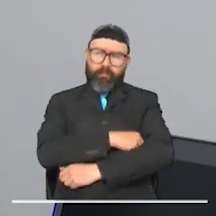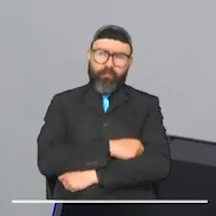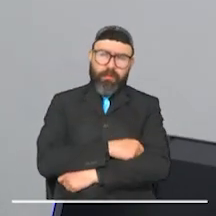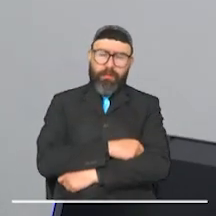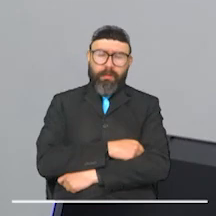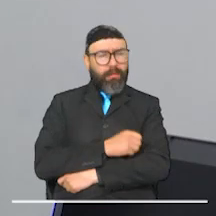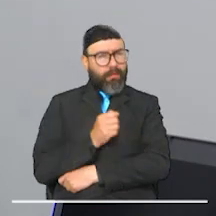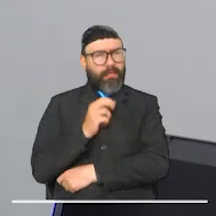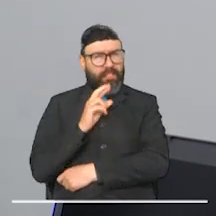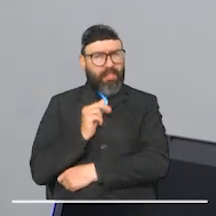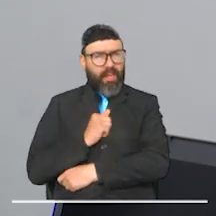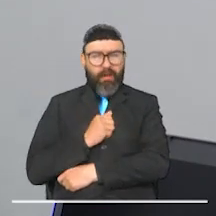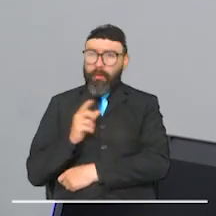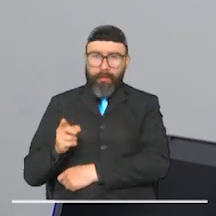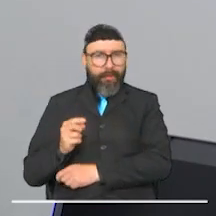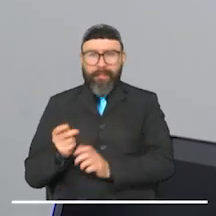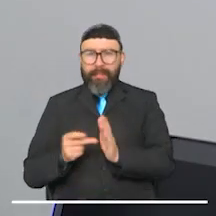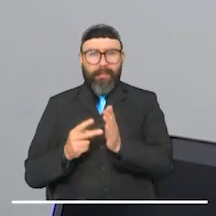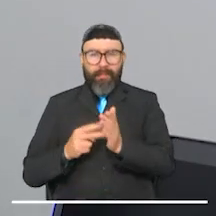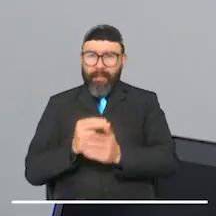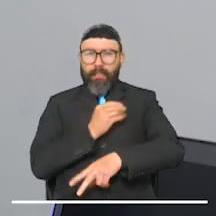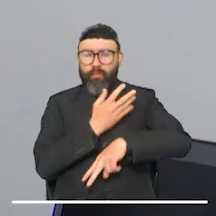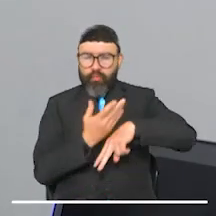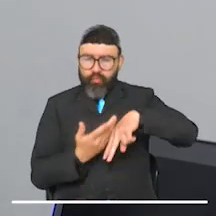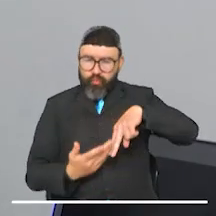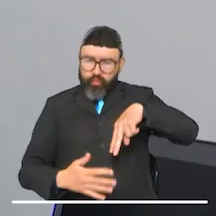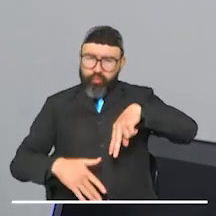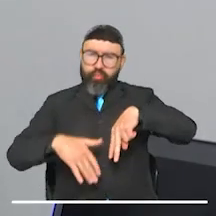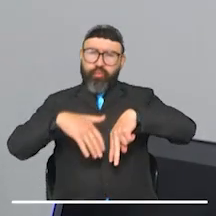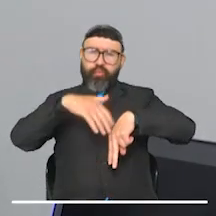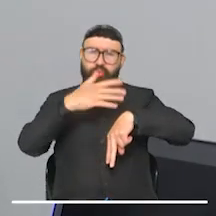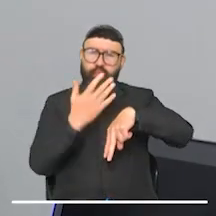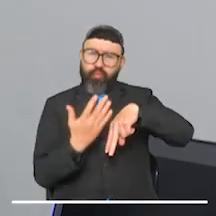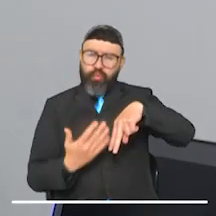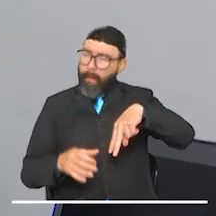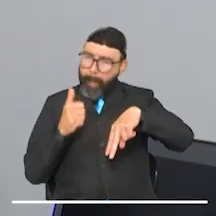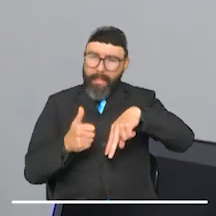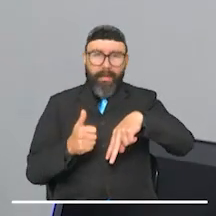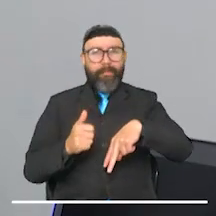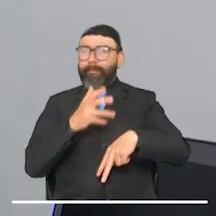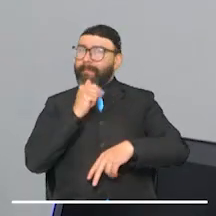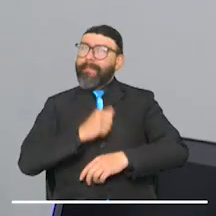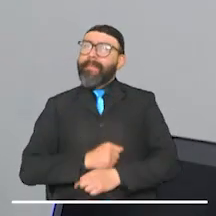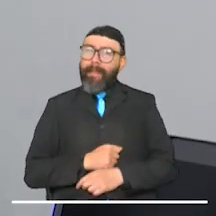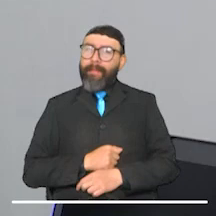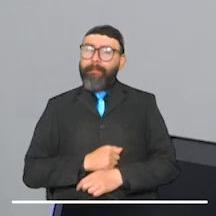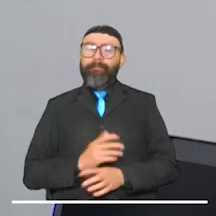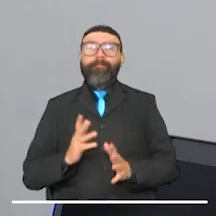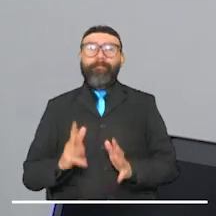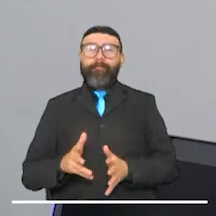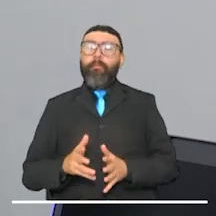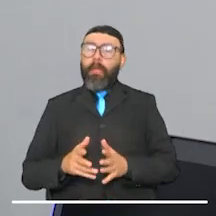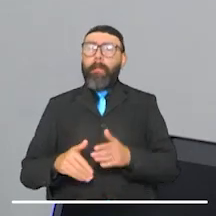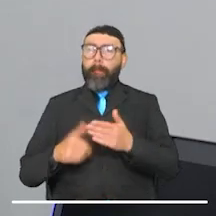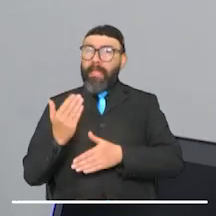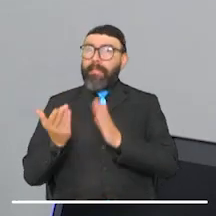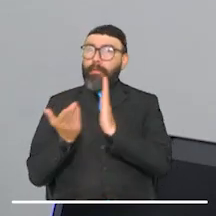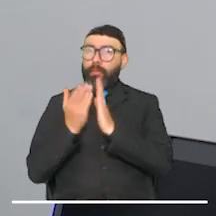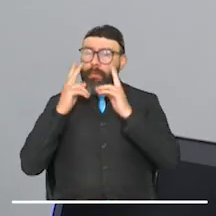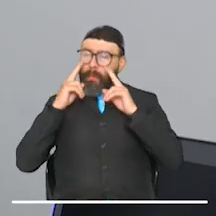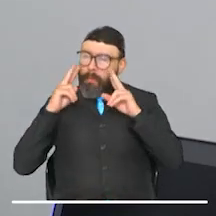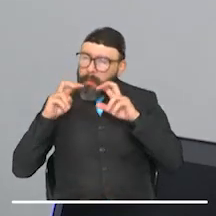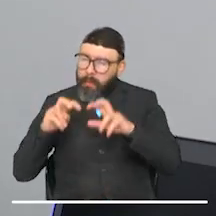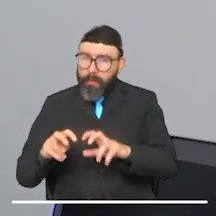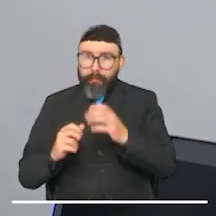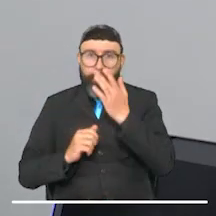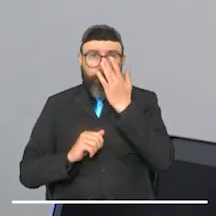evitar que no hay un buen fluido de sangre por ejemplo la persona empieza a